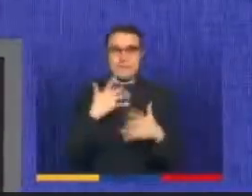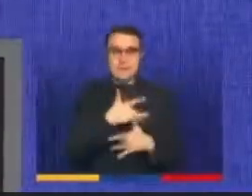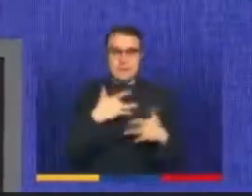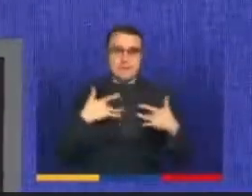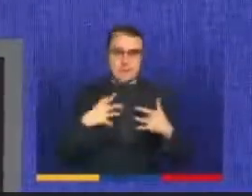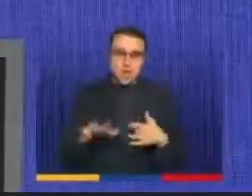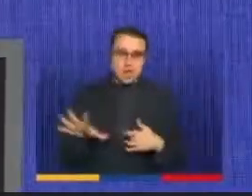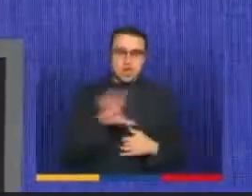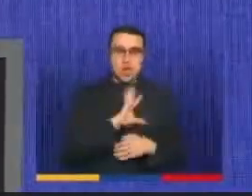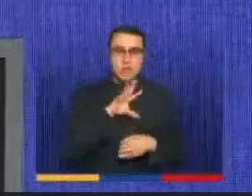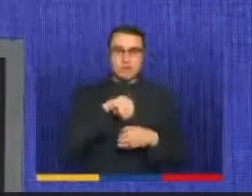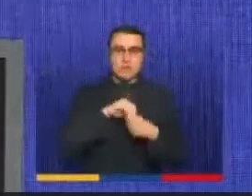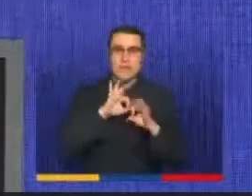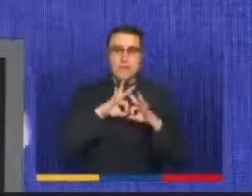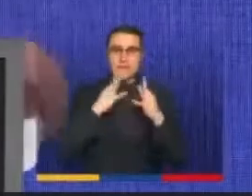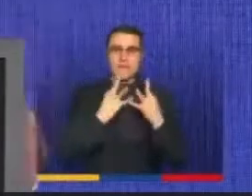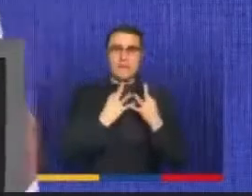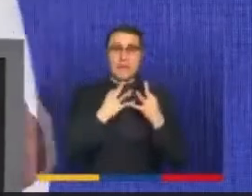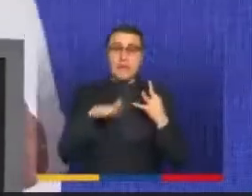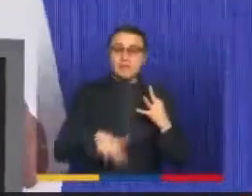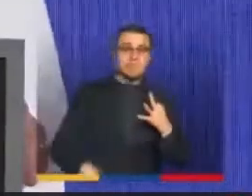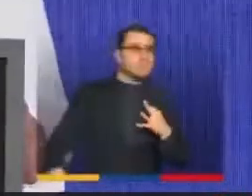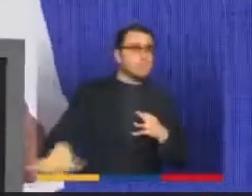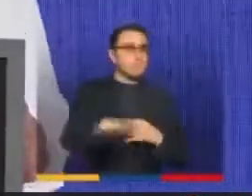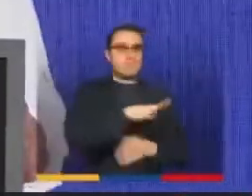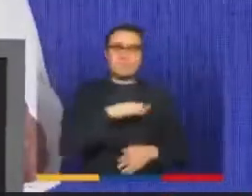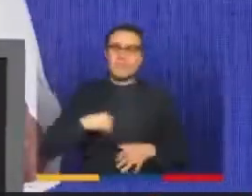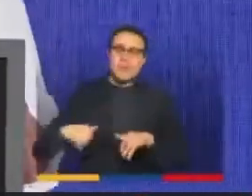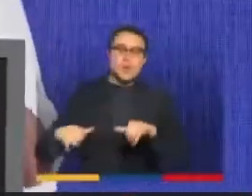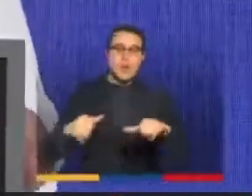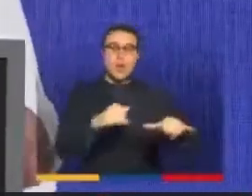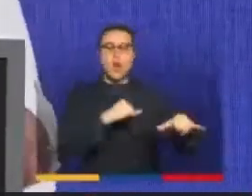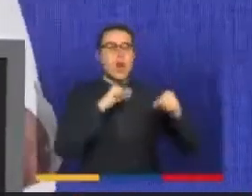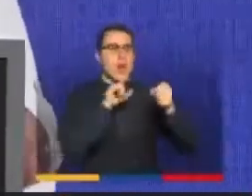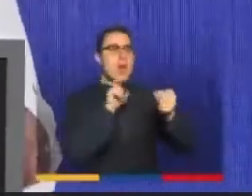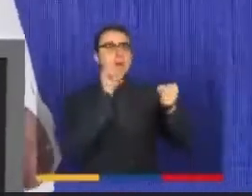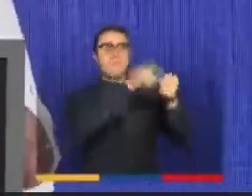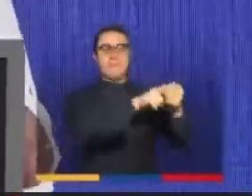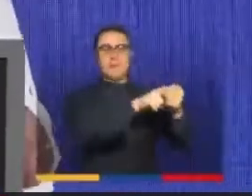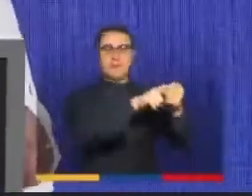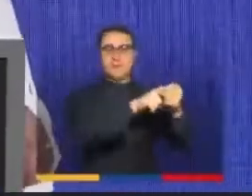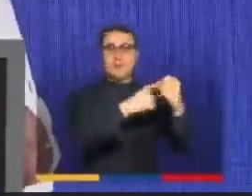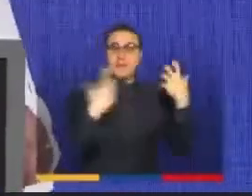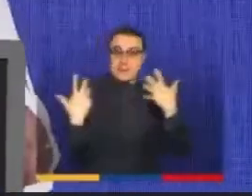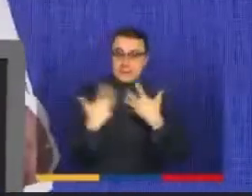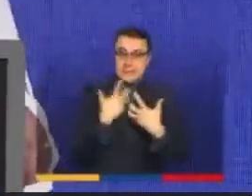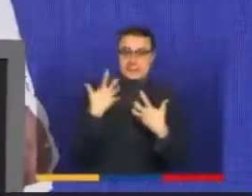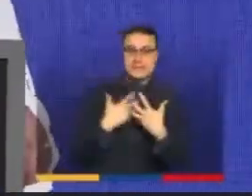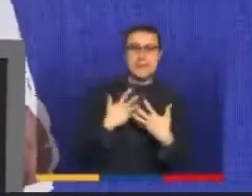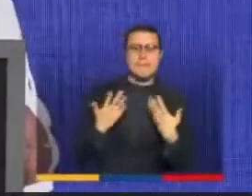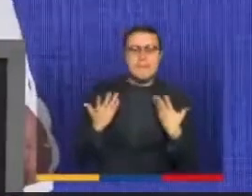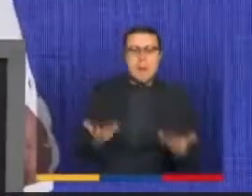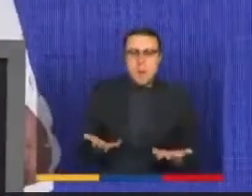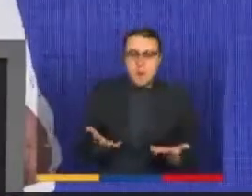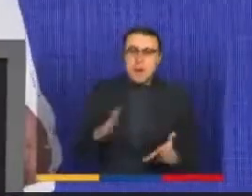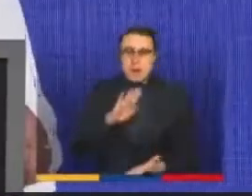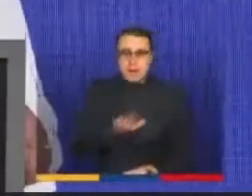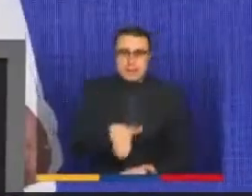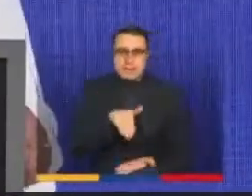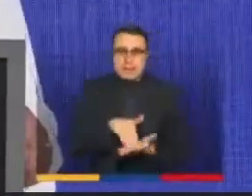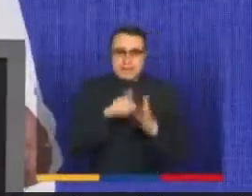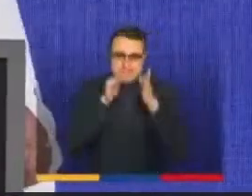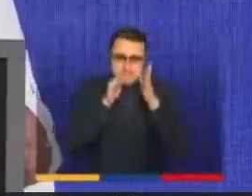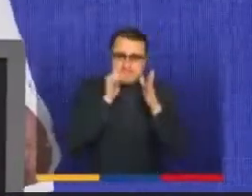sus miembros y el territorio. El sistema, entramos por el centro de atención